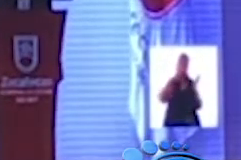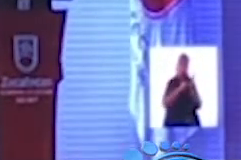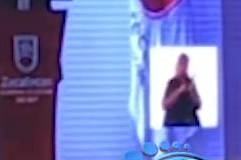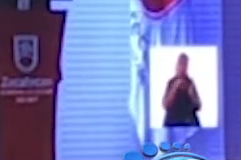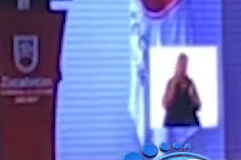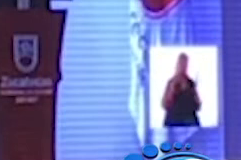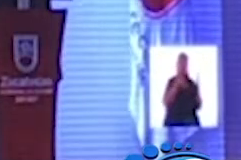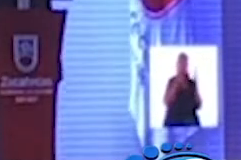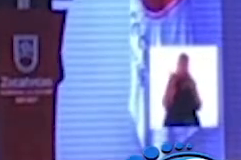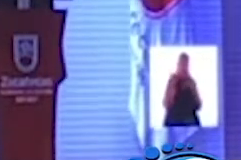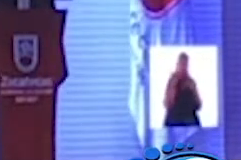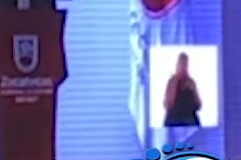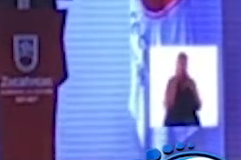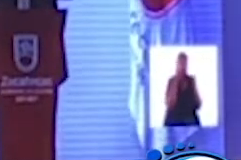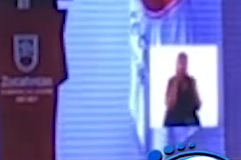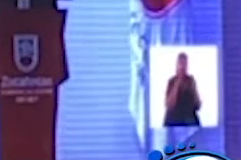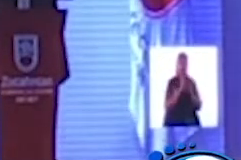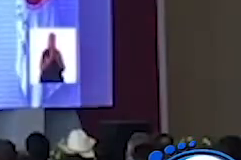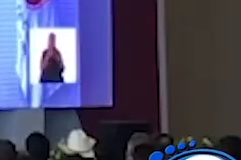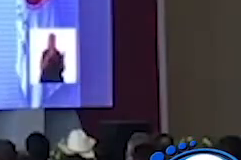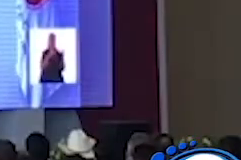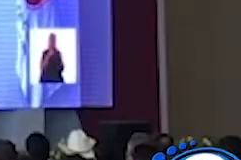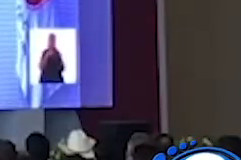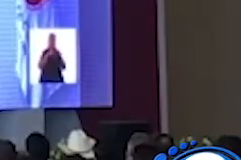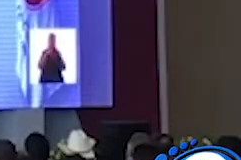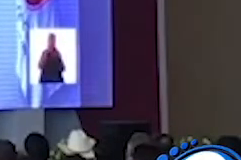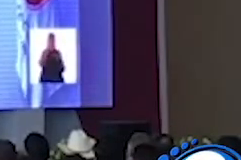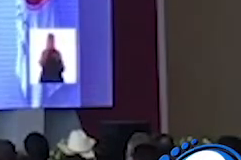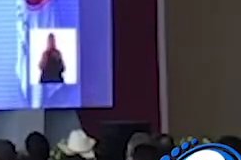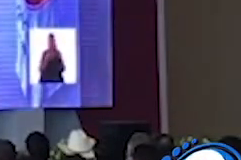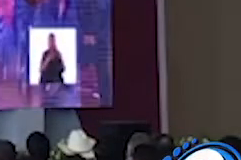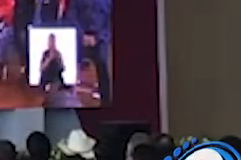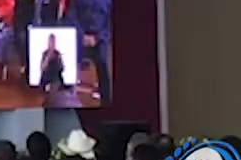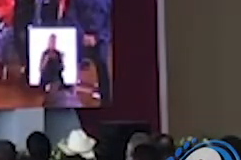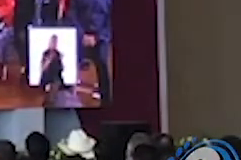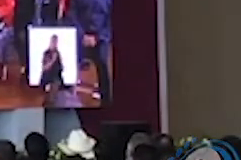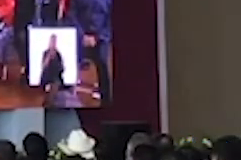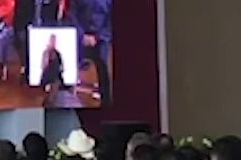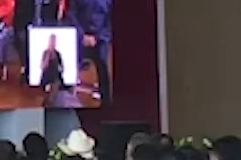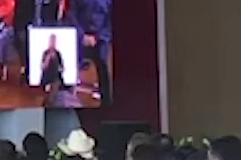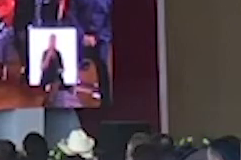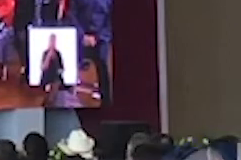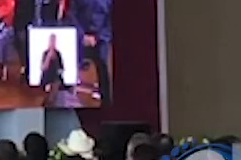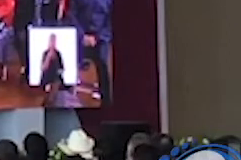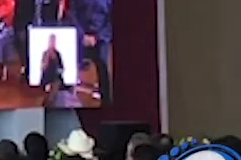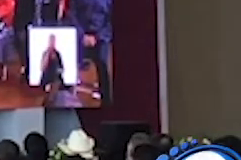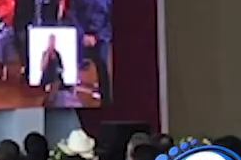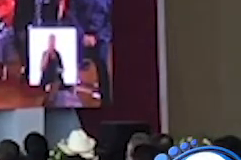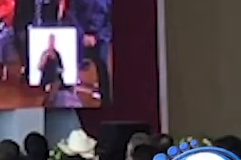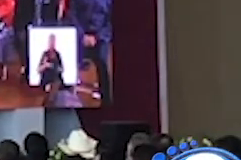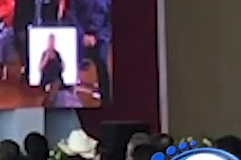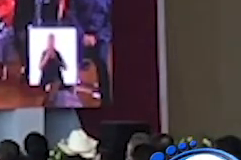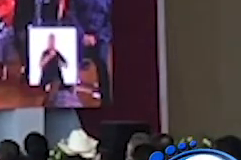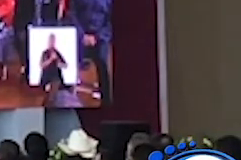155.700 armas de diferentes calibres, cartuchos, cargadores, municiones de uso exclusivo del Ejército